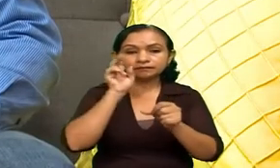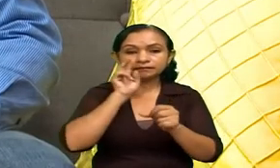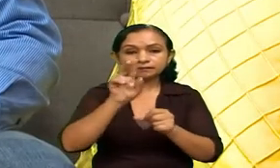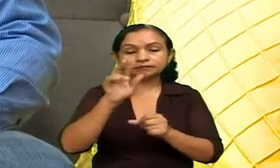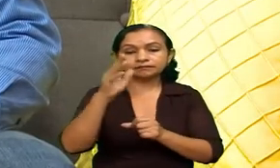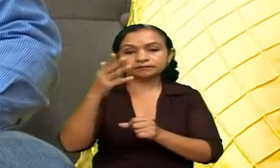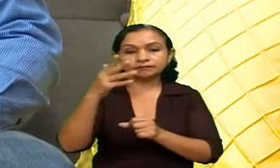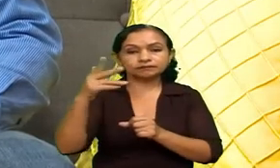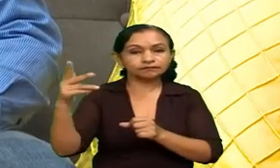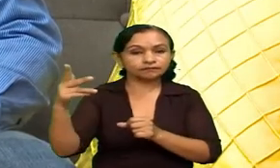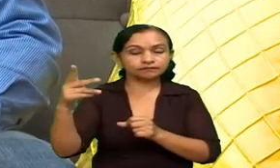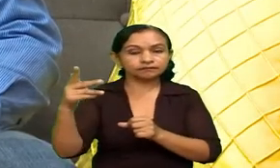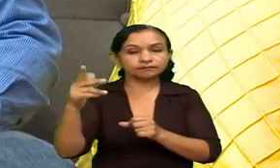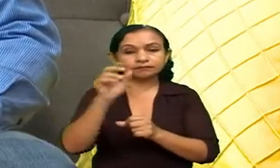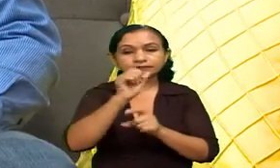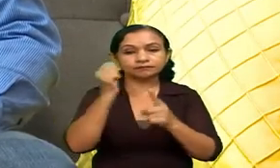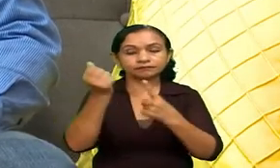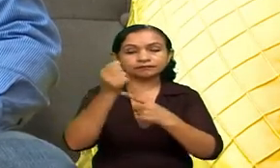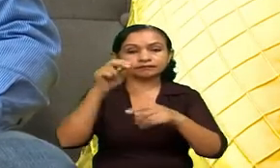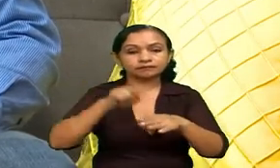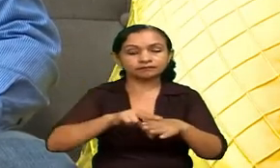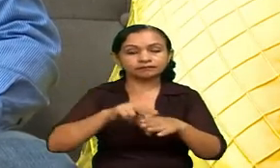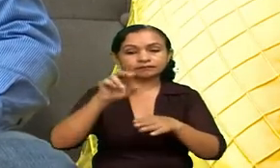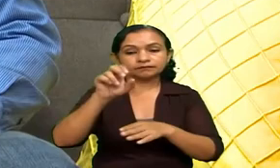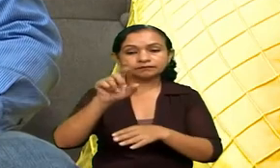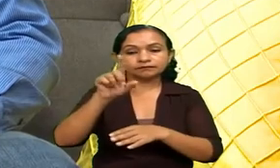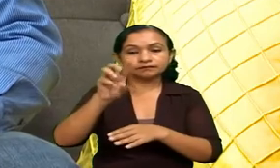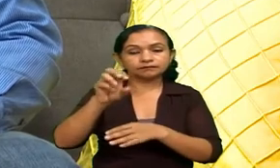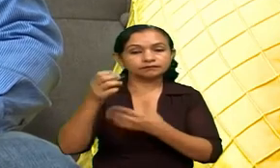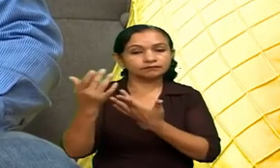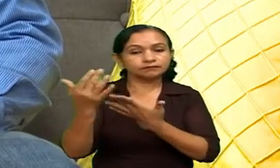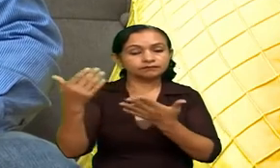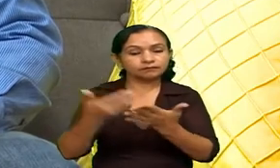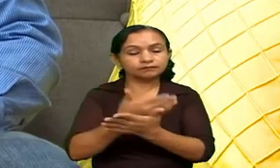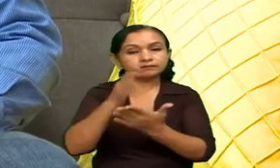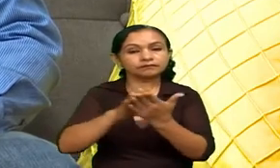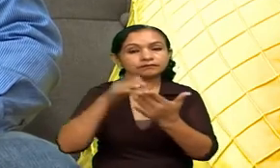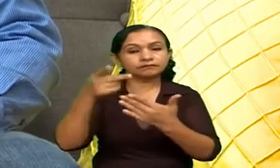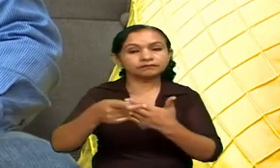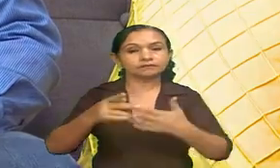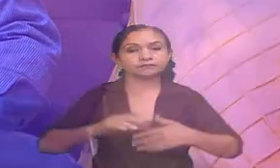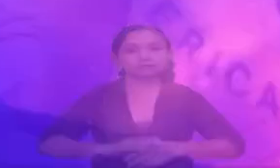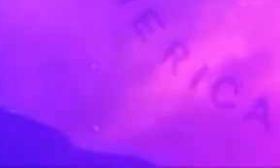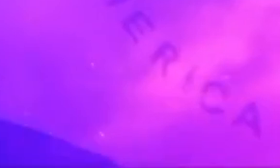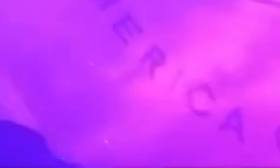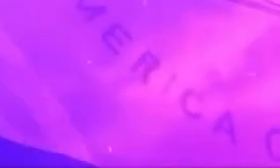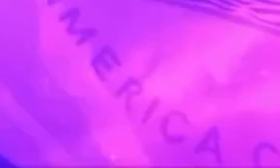canal parlamentario. El canal de la Asamblea Nacional. Estuvo con ustedes Elmer Marcy, y les esperamos en una nueva edición.